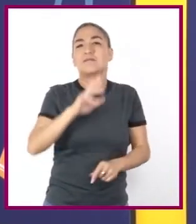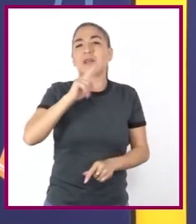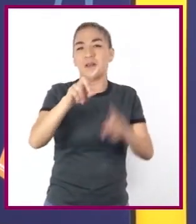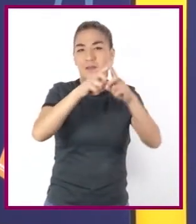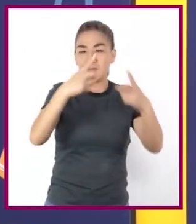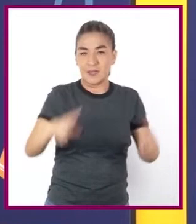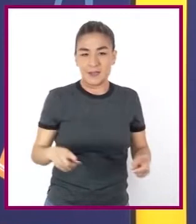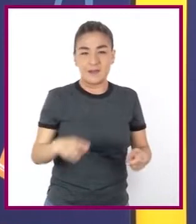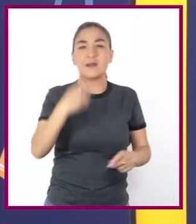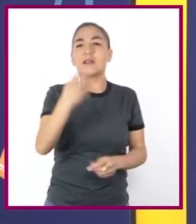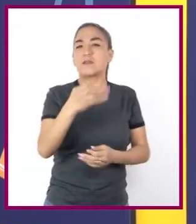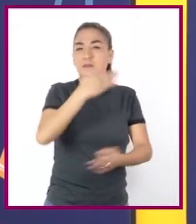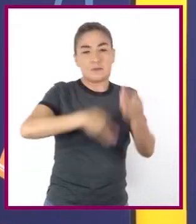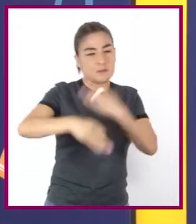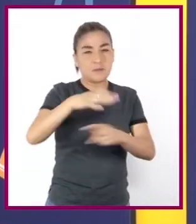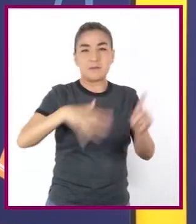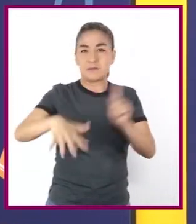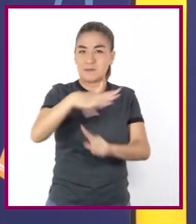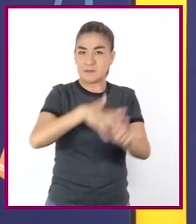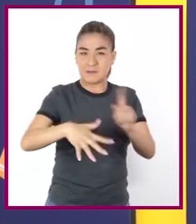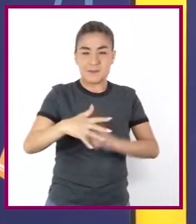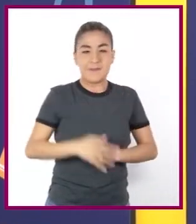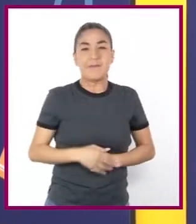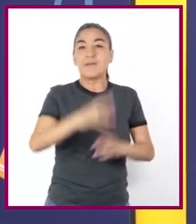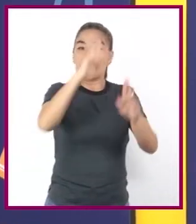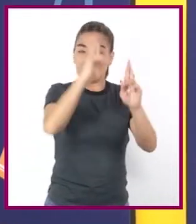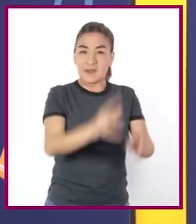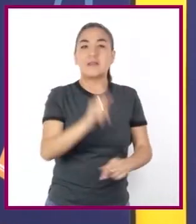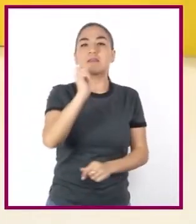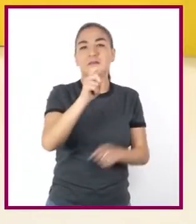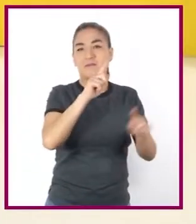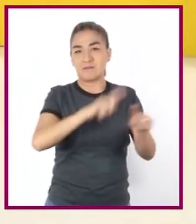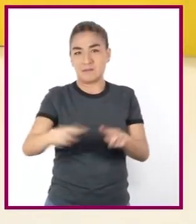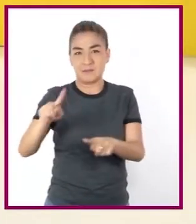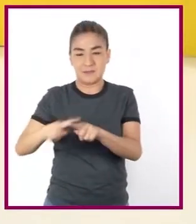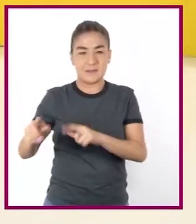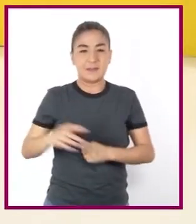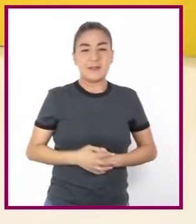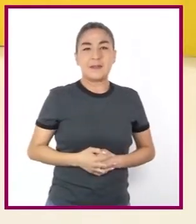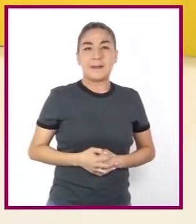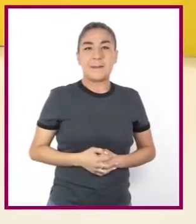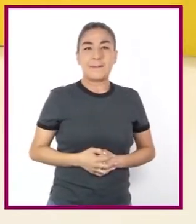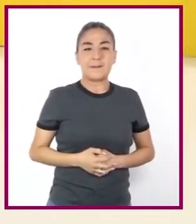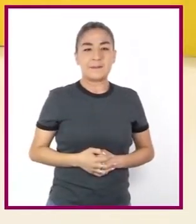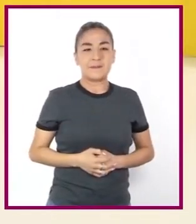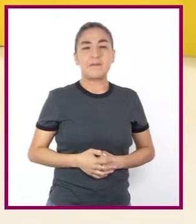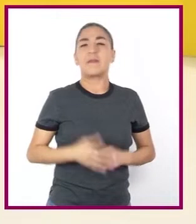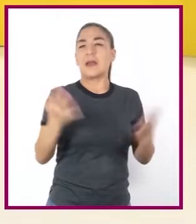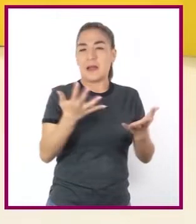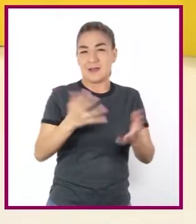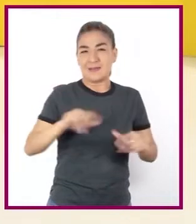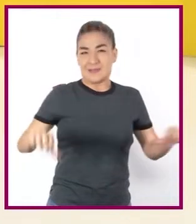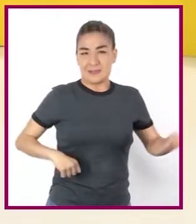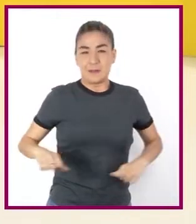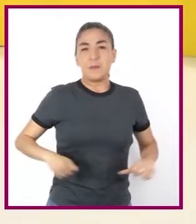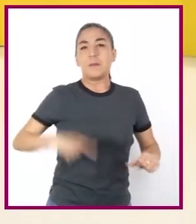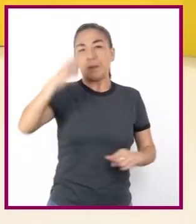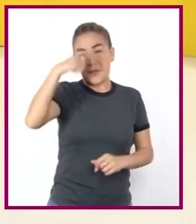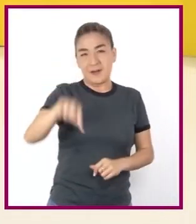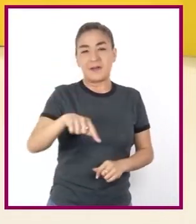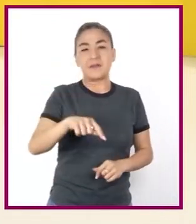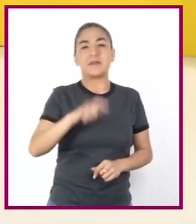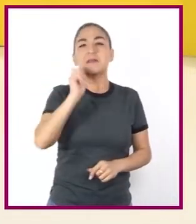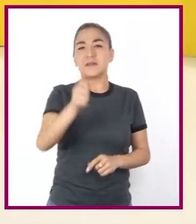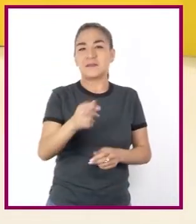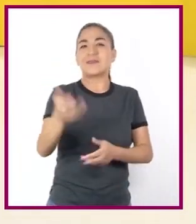desarrollo en todas las sociedades, respetando la diversidad. Realicemos una actividad para recuperar